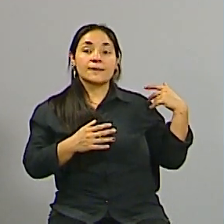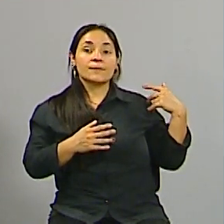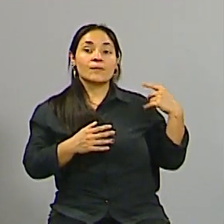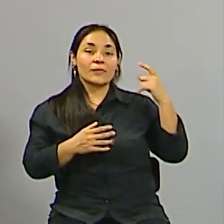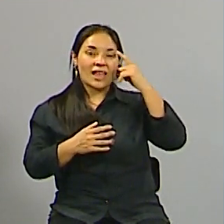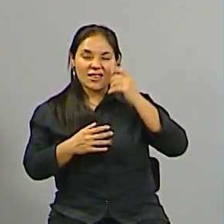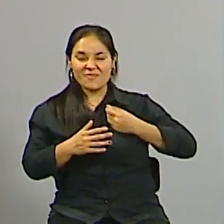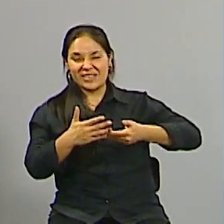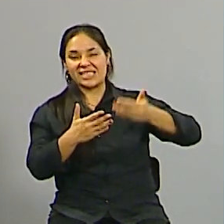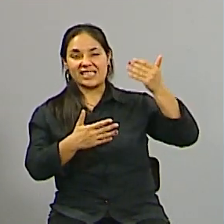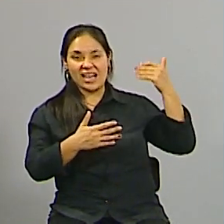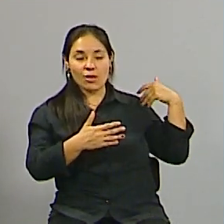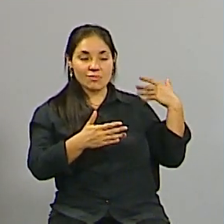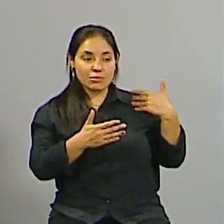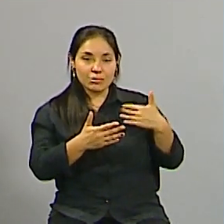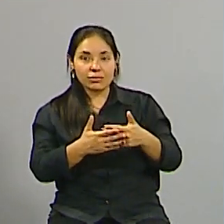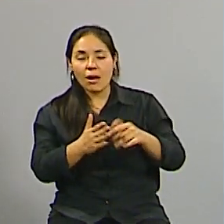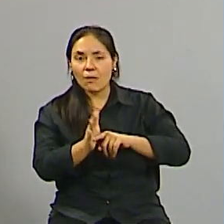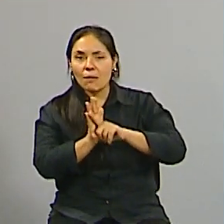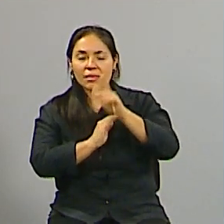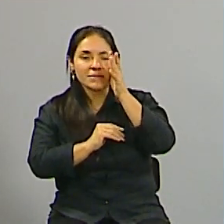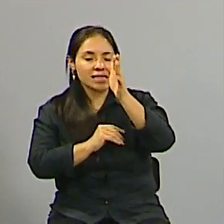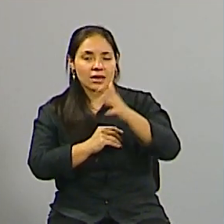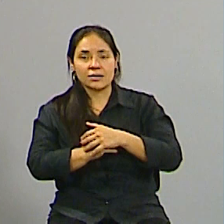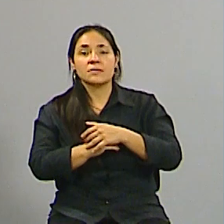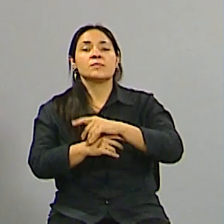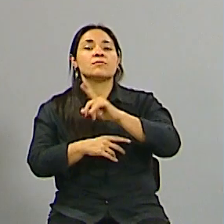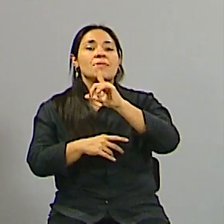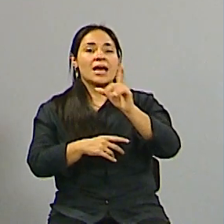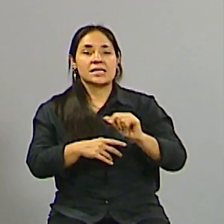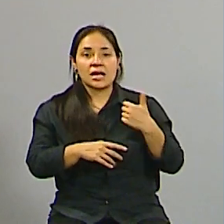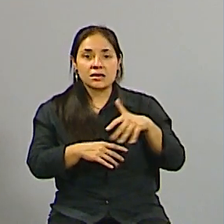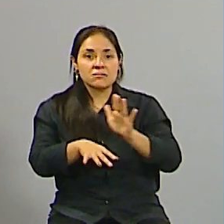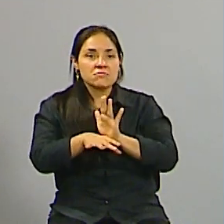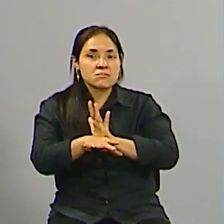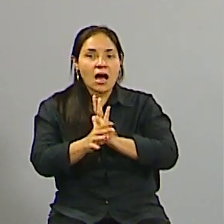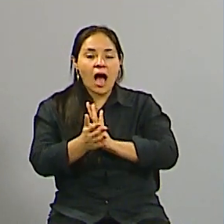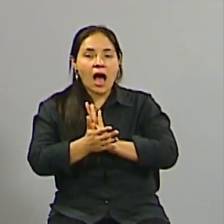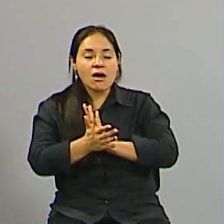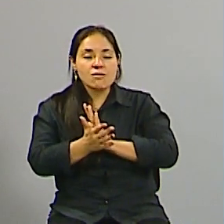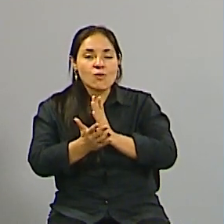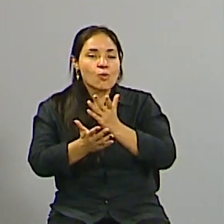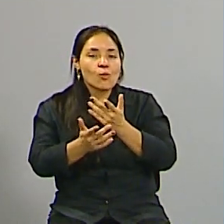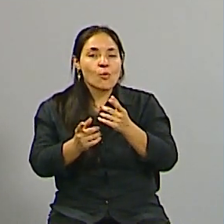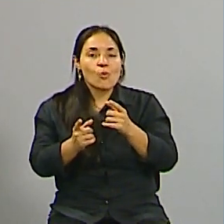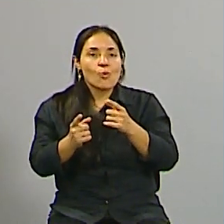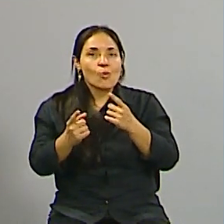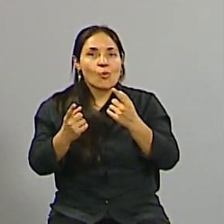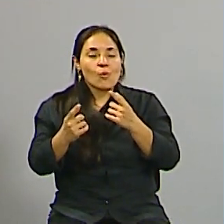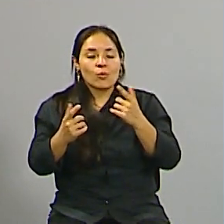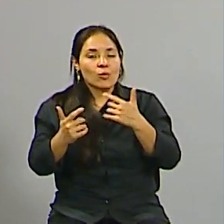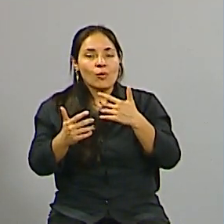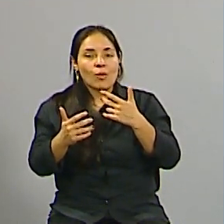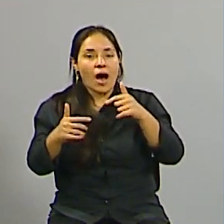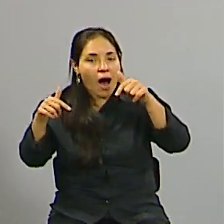está agudizando muchísimo porque es una novedad para Argentina. ¿Qué quiere decir? Quiere decir que, te lo voy a dar con un ejemplo